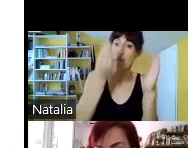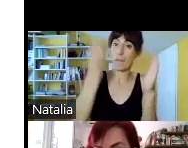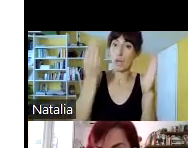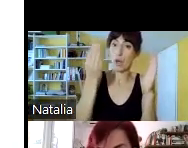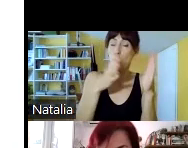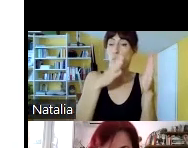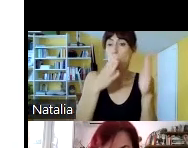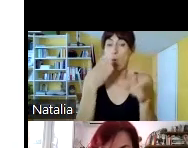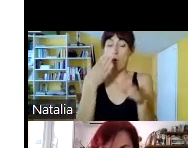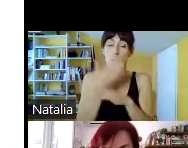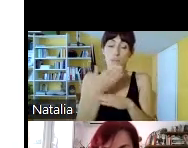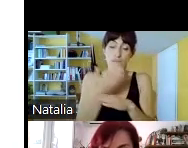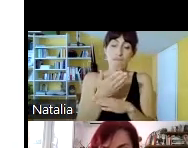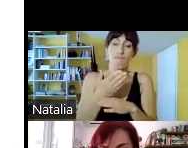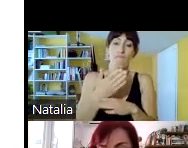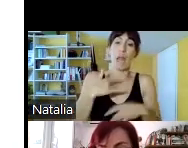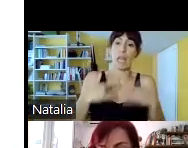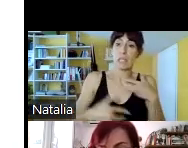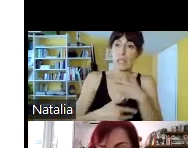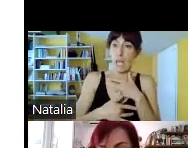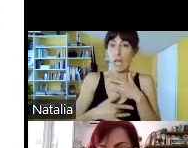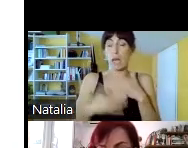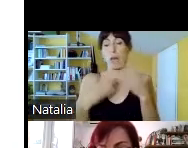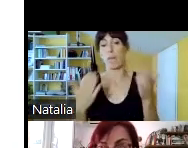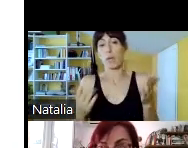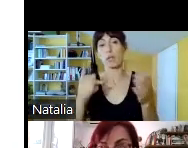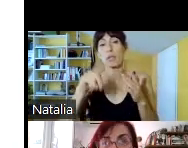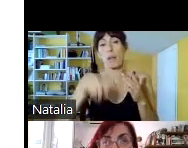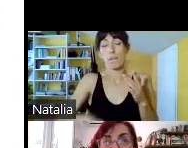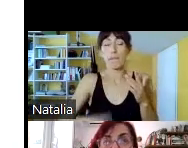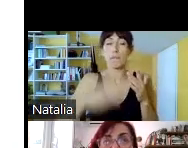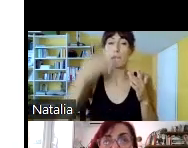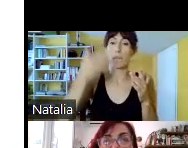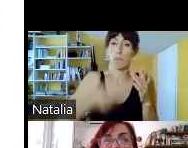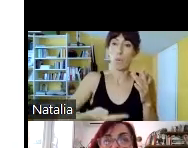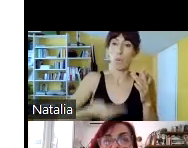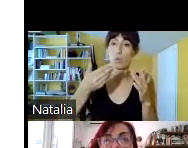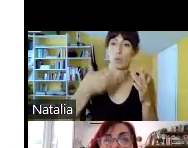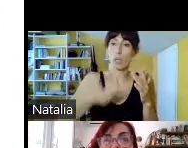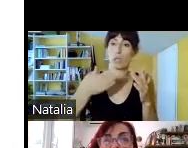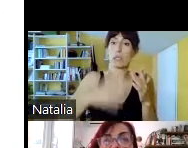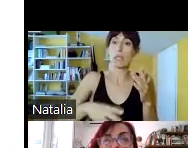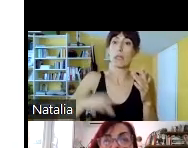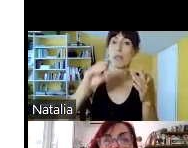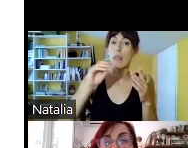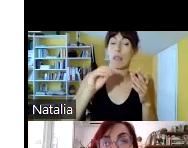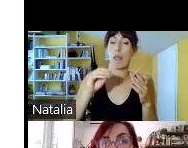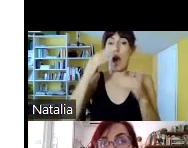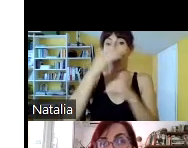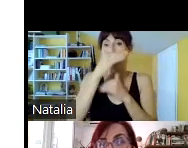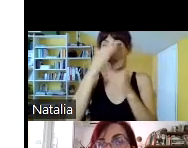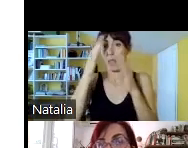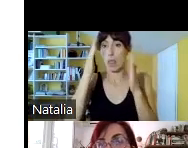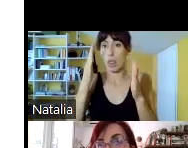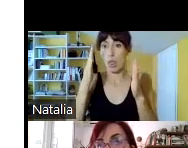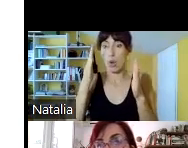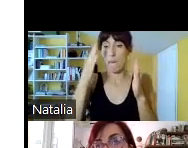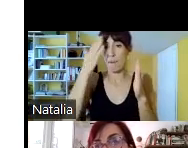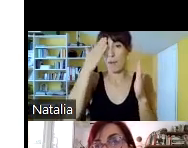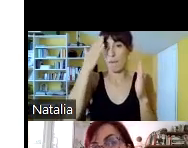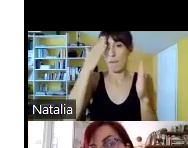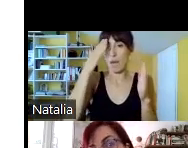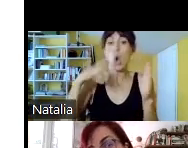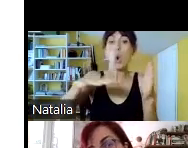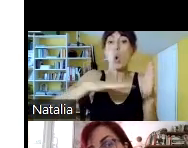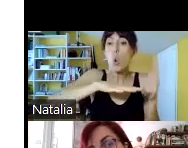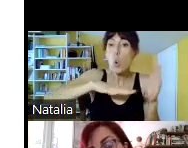de malestares, pero es muy importante entender que la atención primaria no es un lugar, es decir, la atención